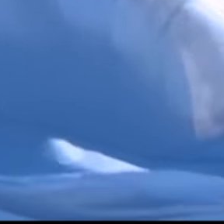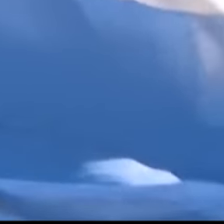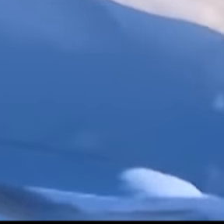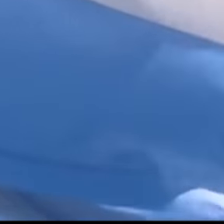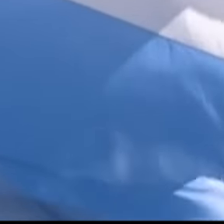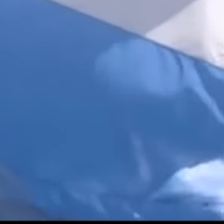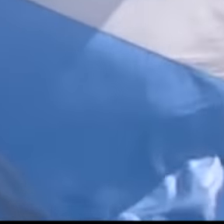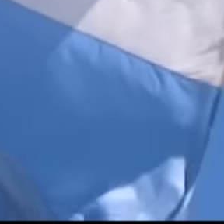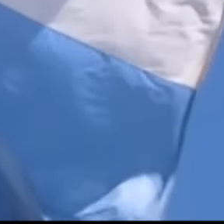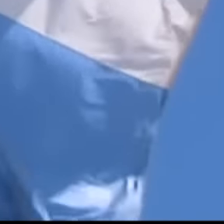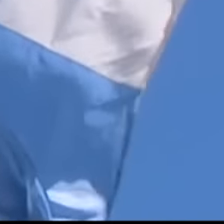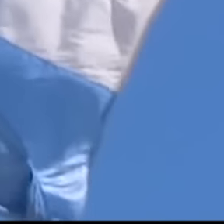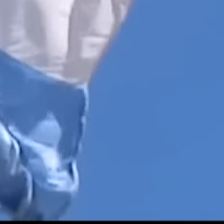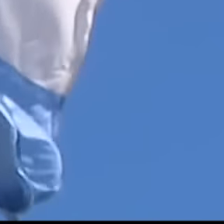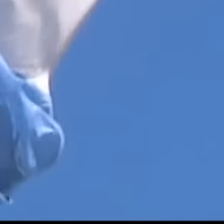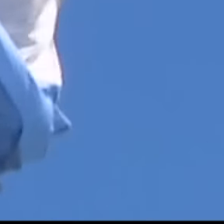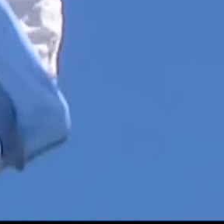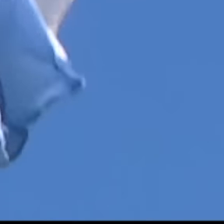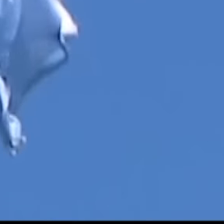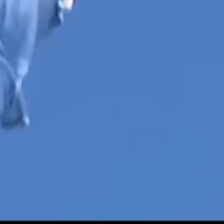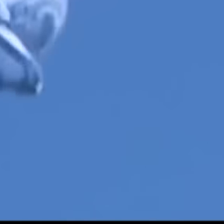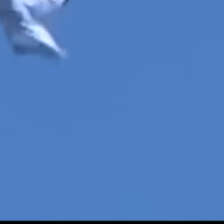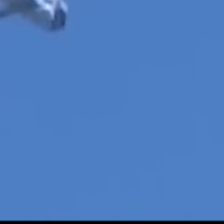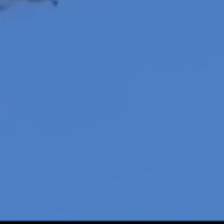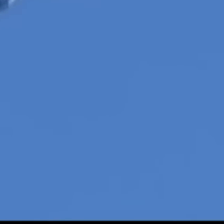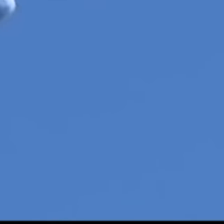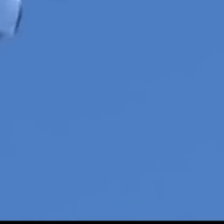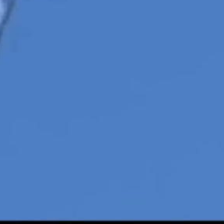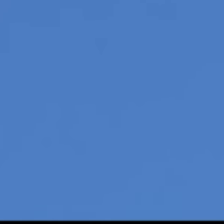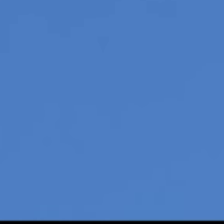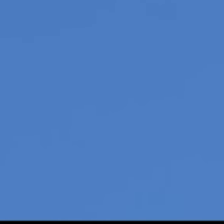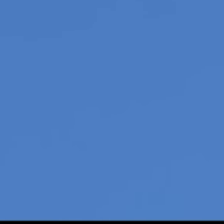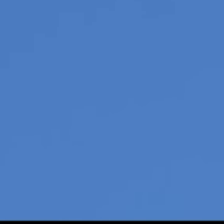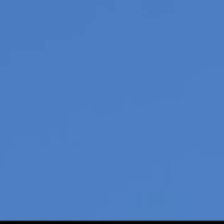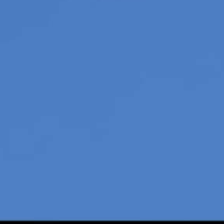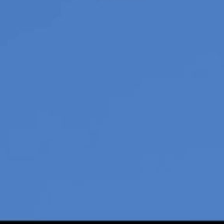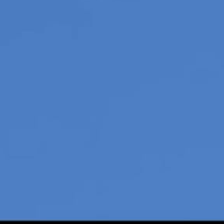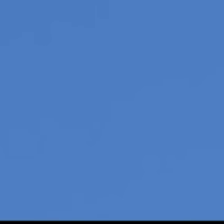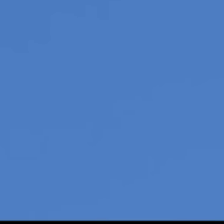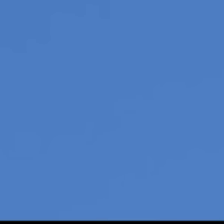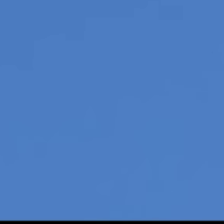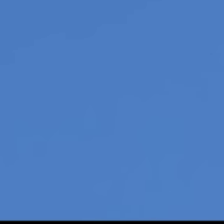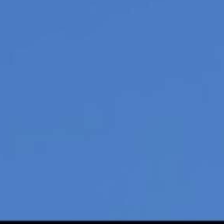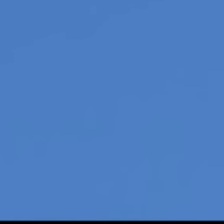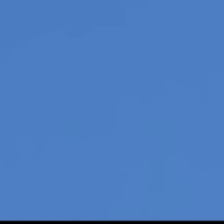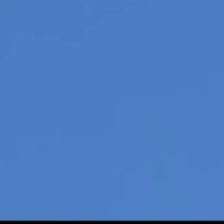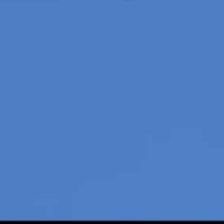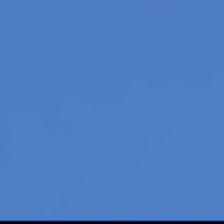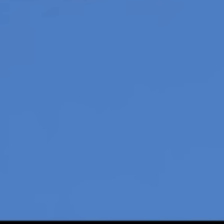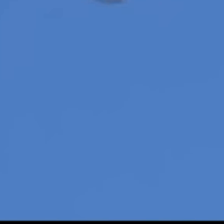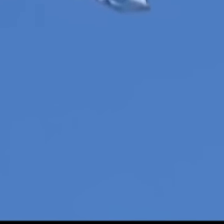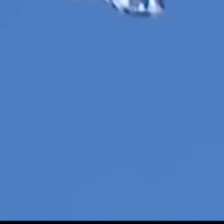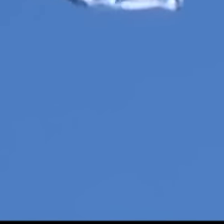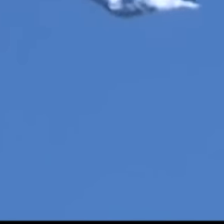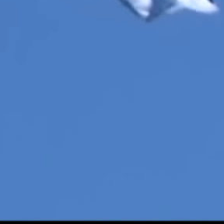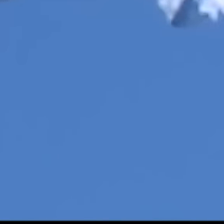Radio Nacional, LS82 TV Canal 7 La Televisión Pública, junto a todas las emisoras que integran la cadena nacional de radio y televisión del país